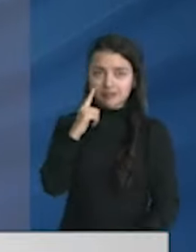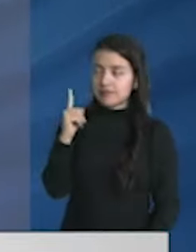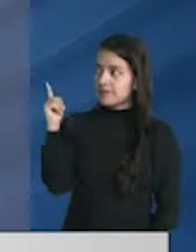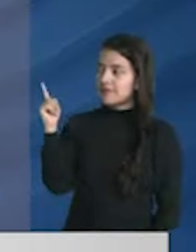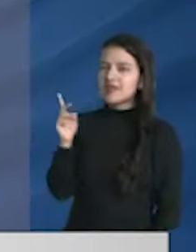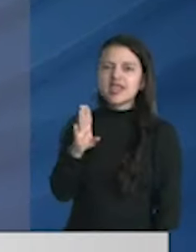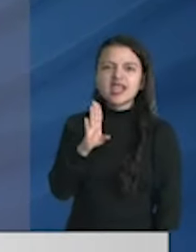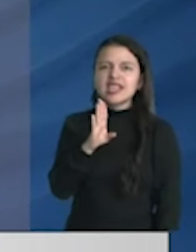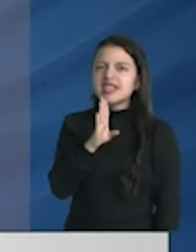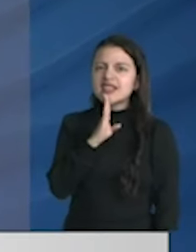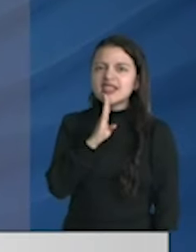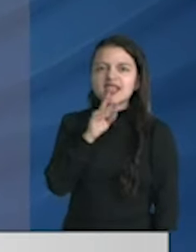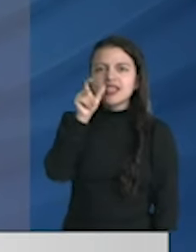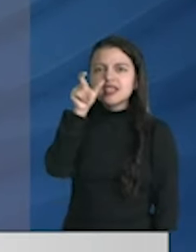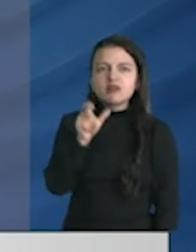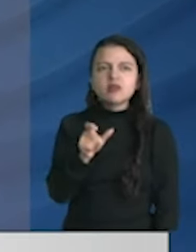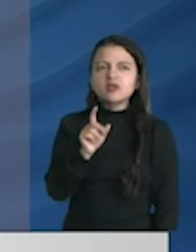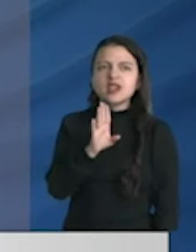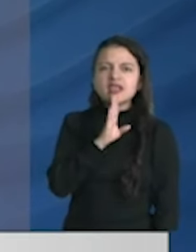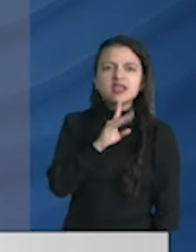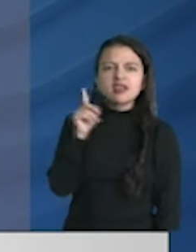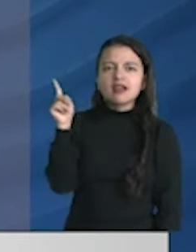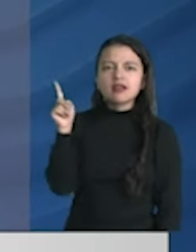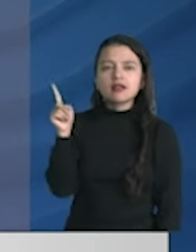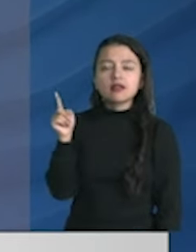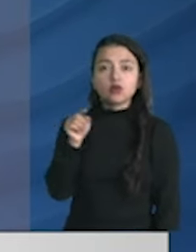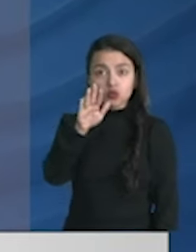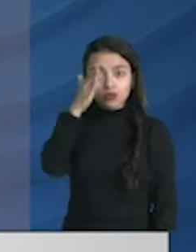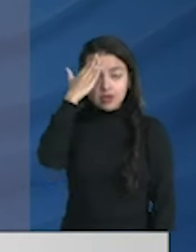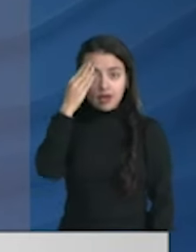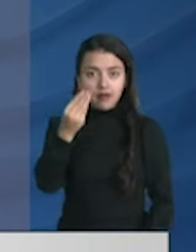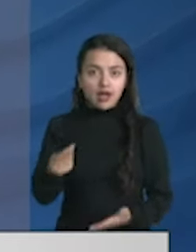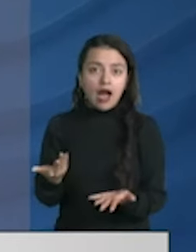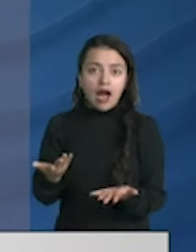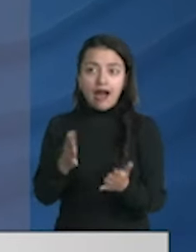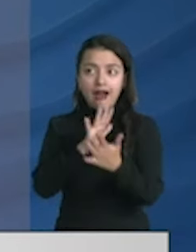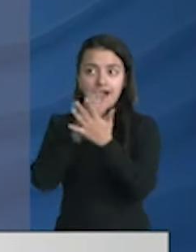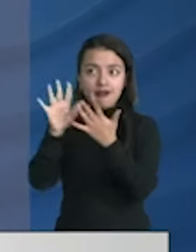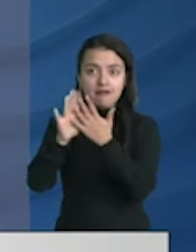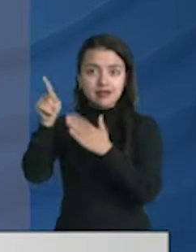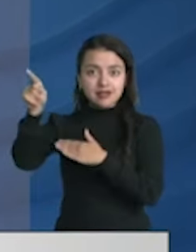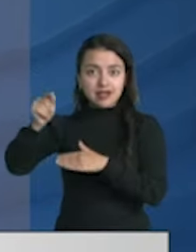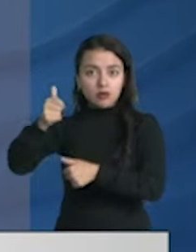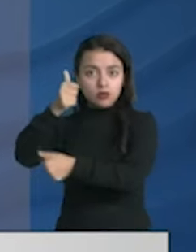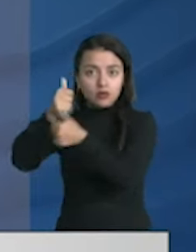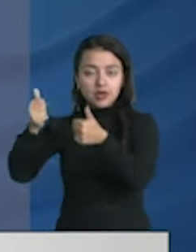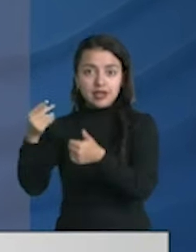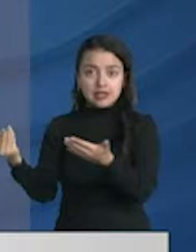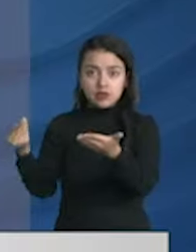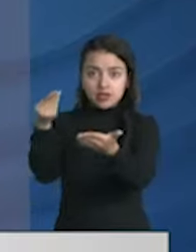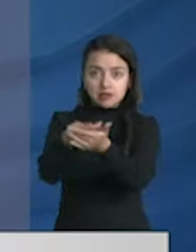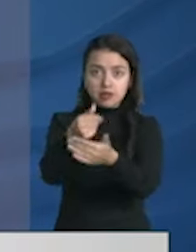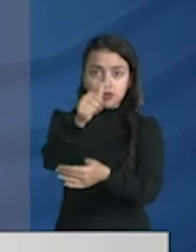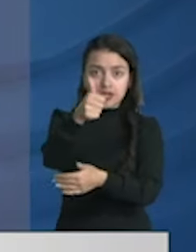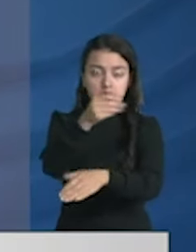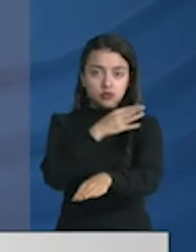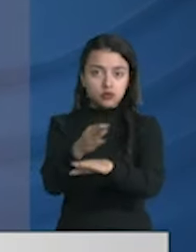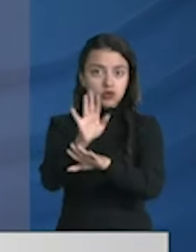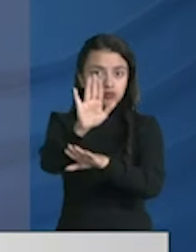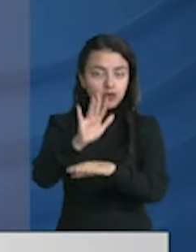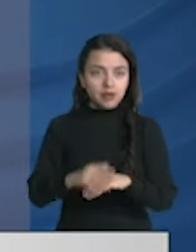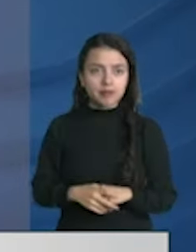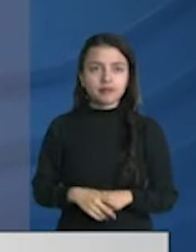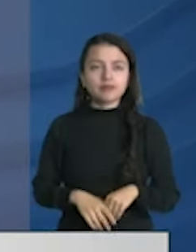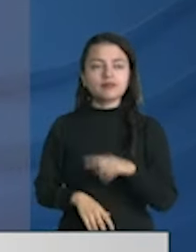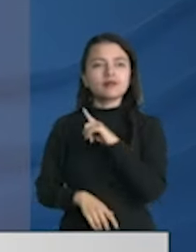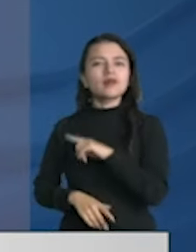Usted lo que hace es empeorar la ciudad, está buscando es que el gremio de las motos otra vez vuelvan y paralicen toda la ciudad y se